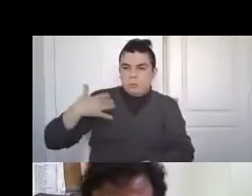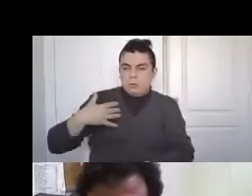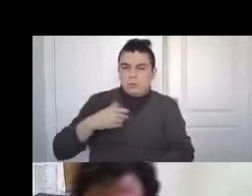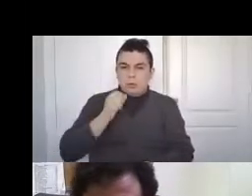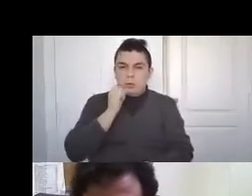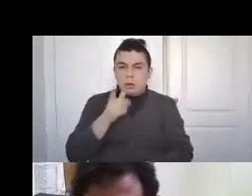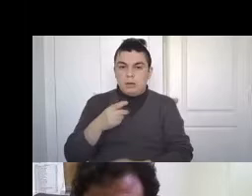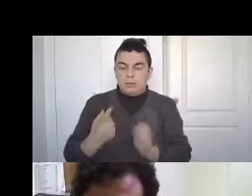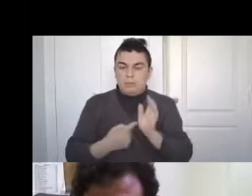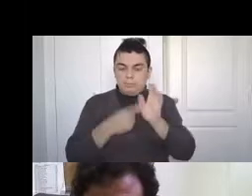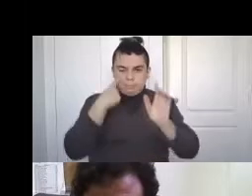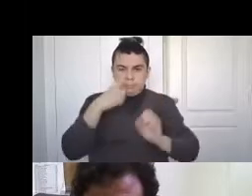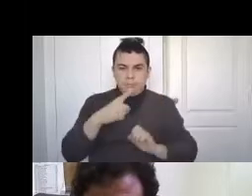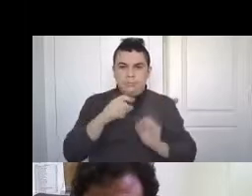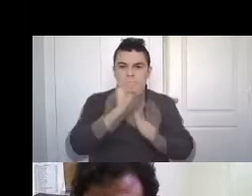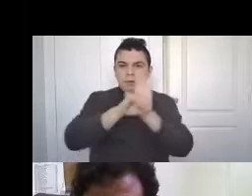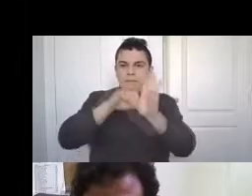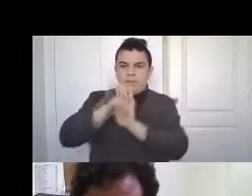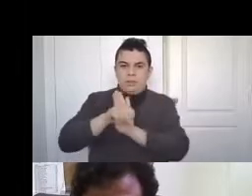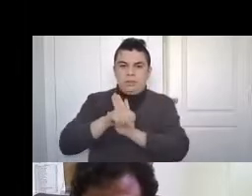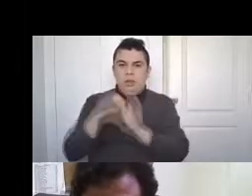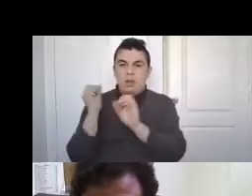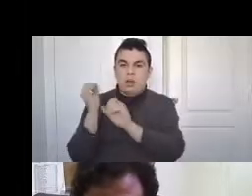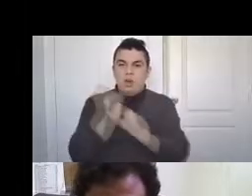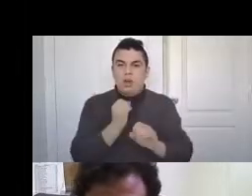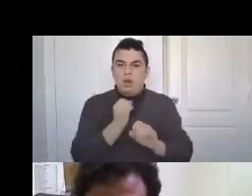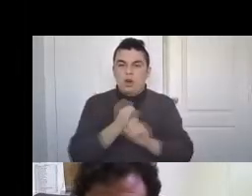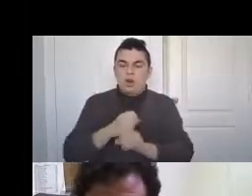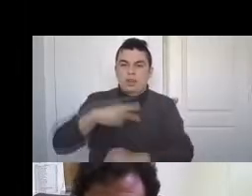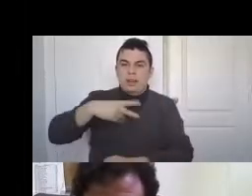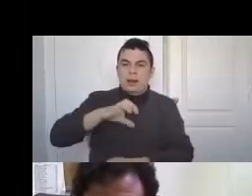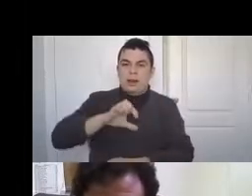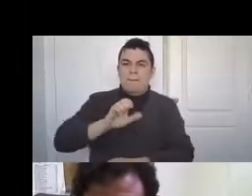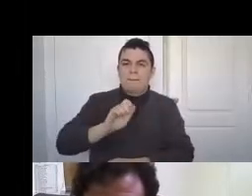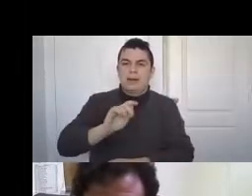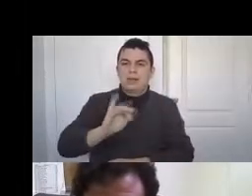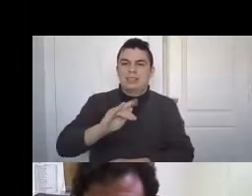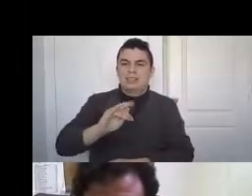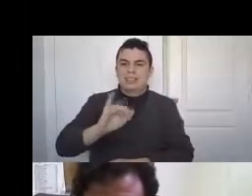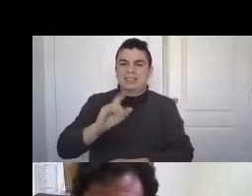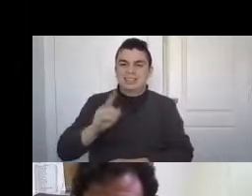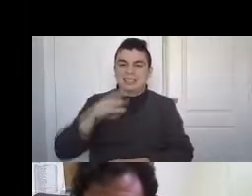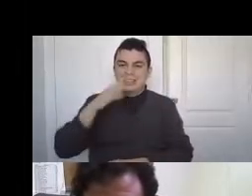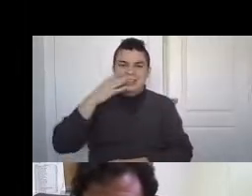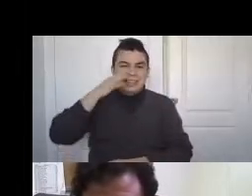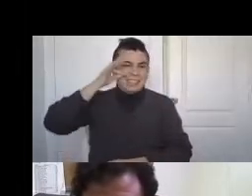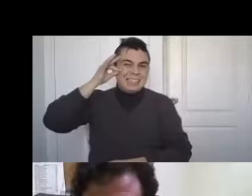Contra la hepatitis y por la prevención del cólera, los chilenos estamos todos en acción.